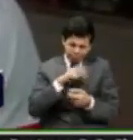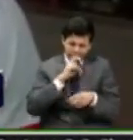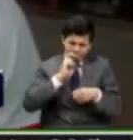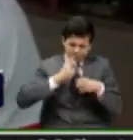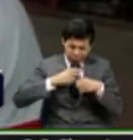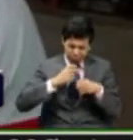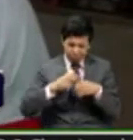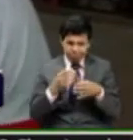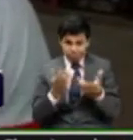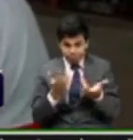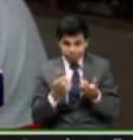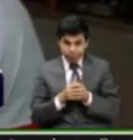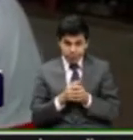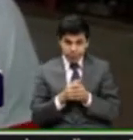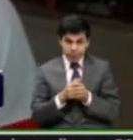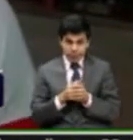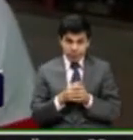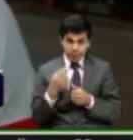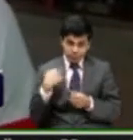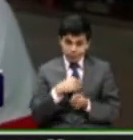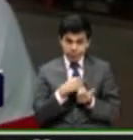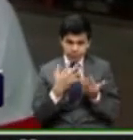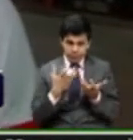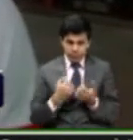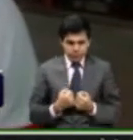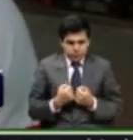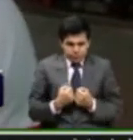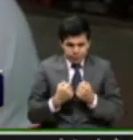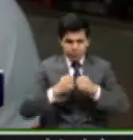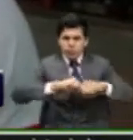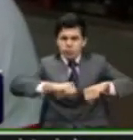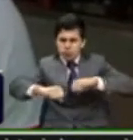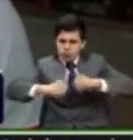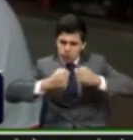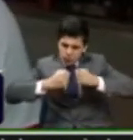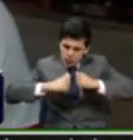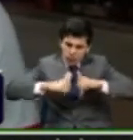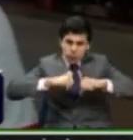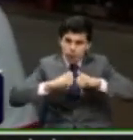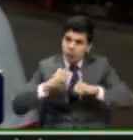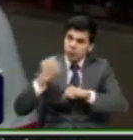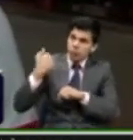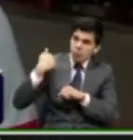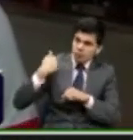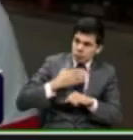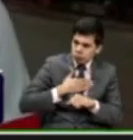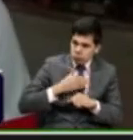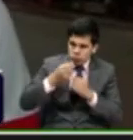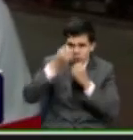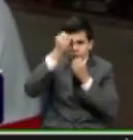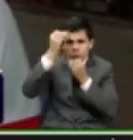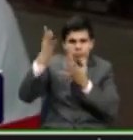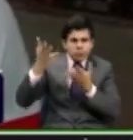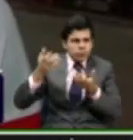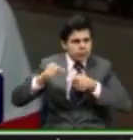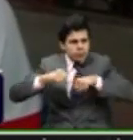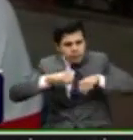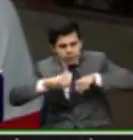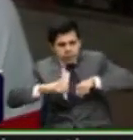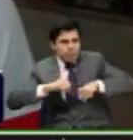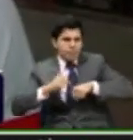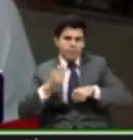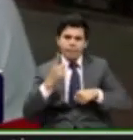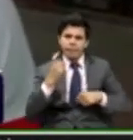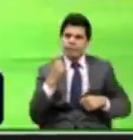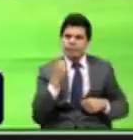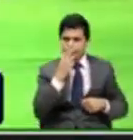pesar de todo, di lo que podía hacer, lo que me pedían, pero no, nos faltó más